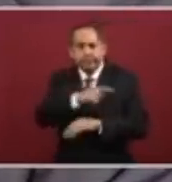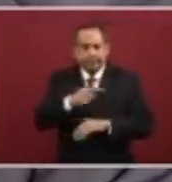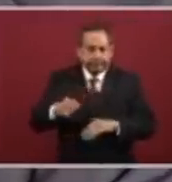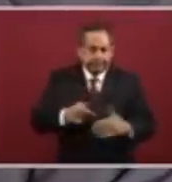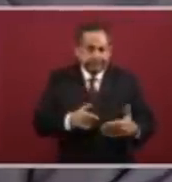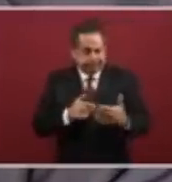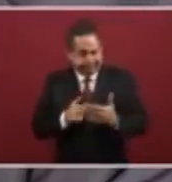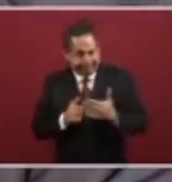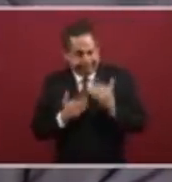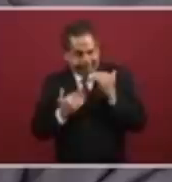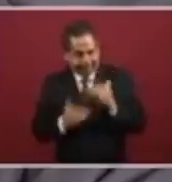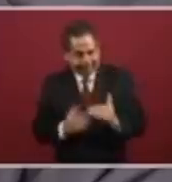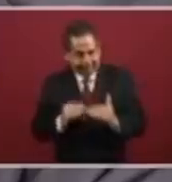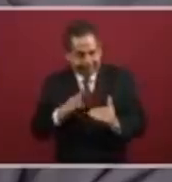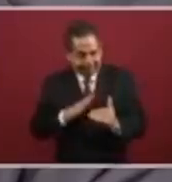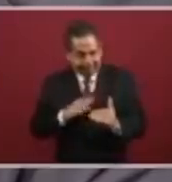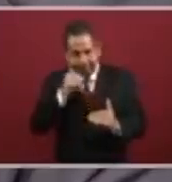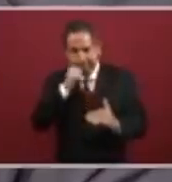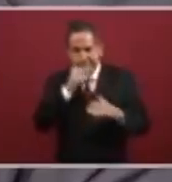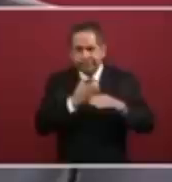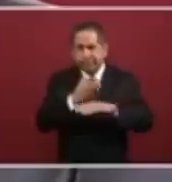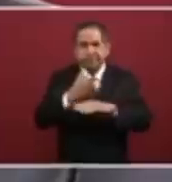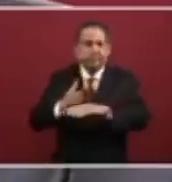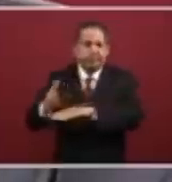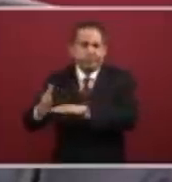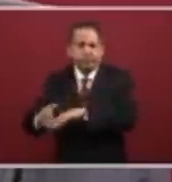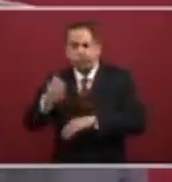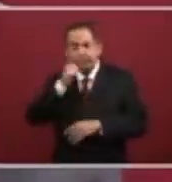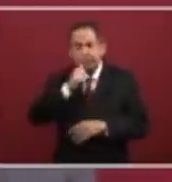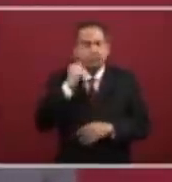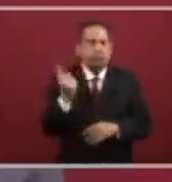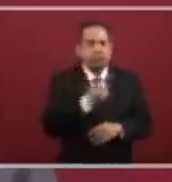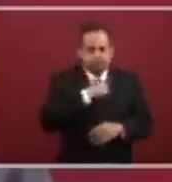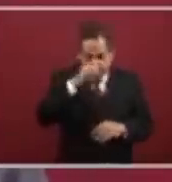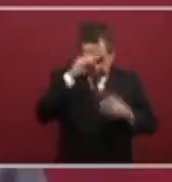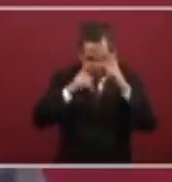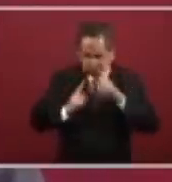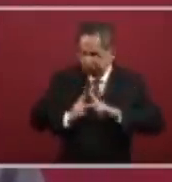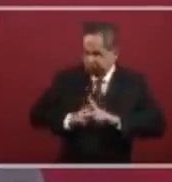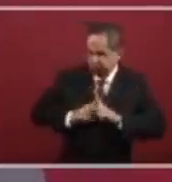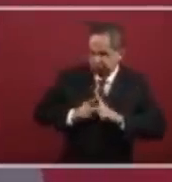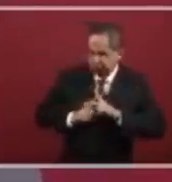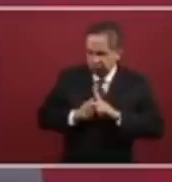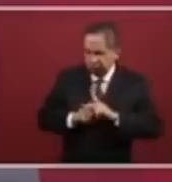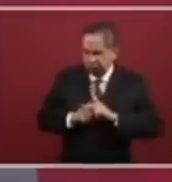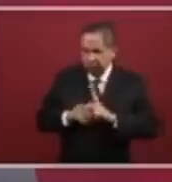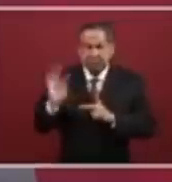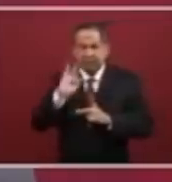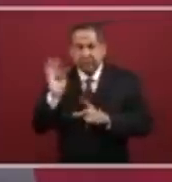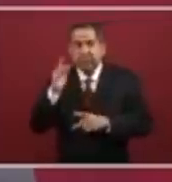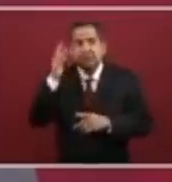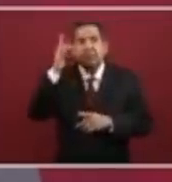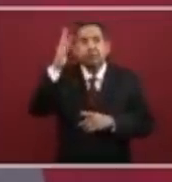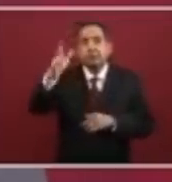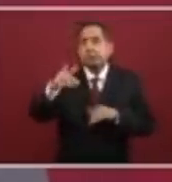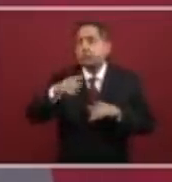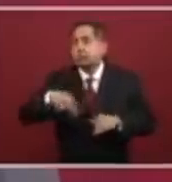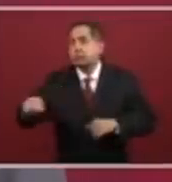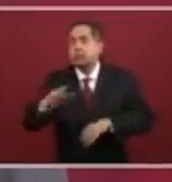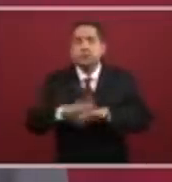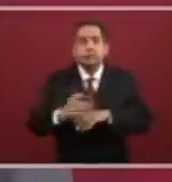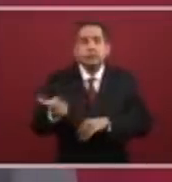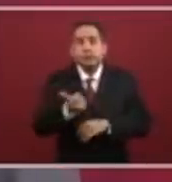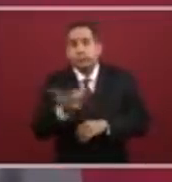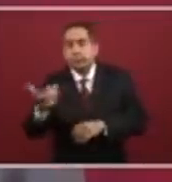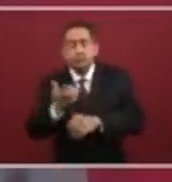muy común que ellos hagan estimaciones pensando en lo